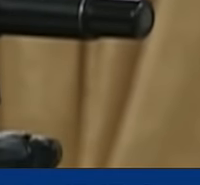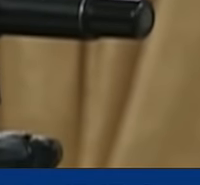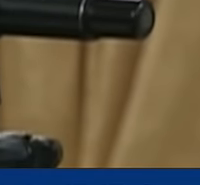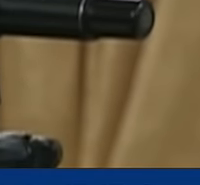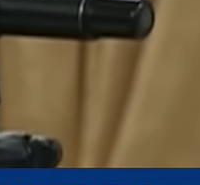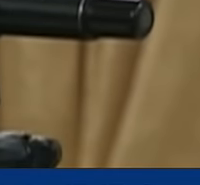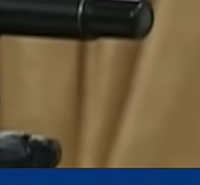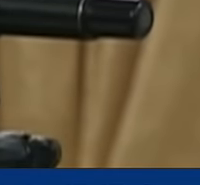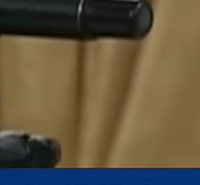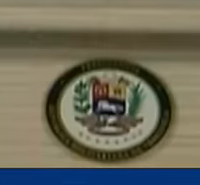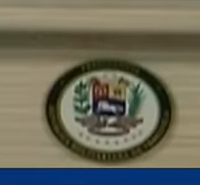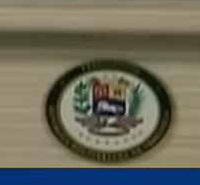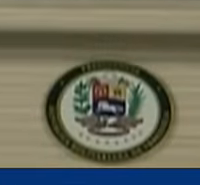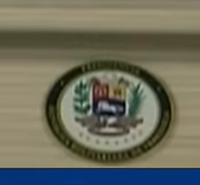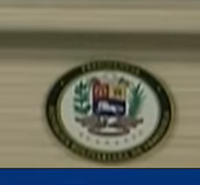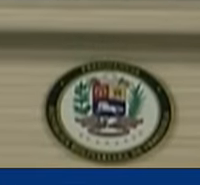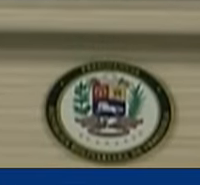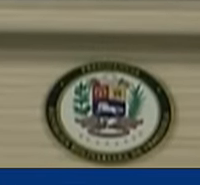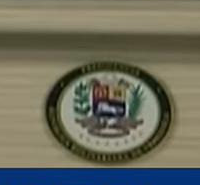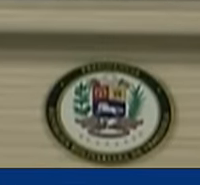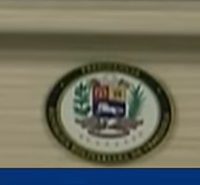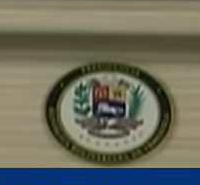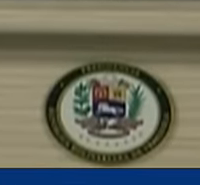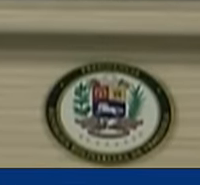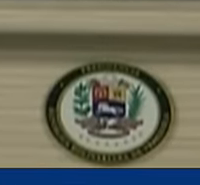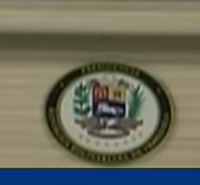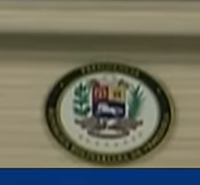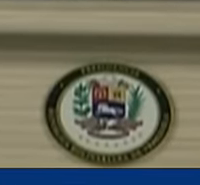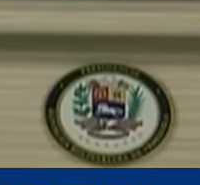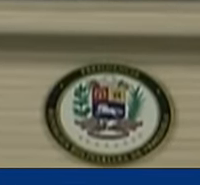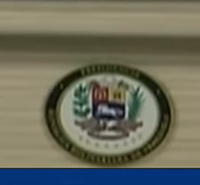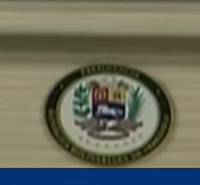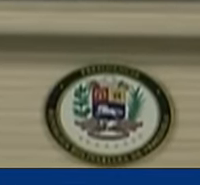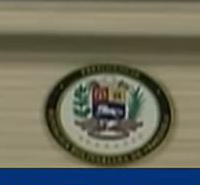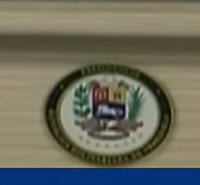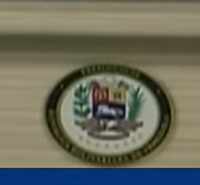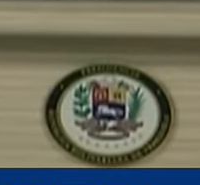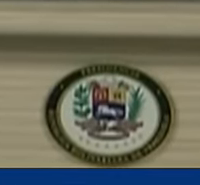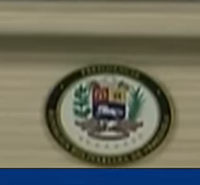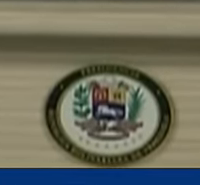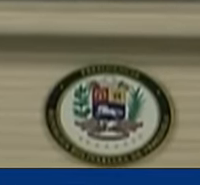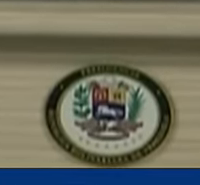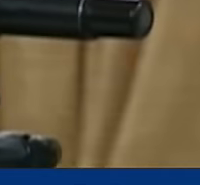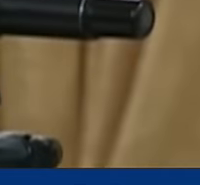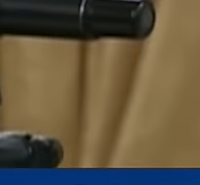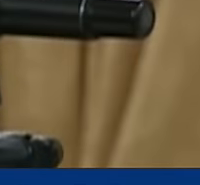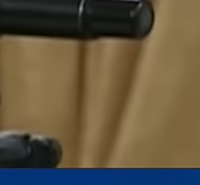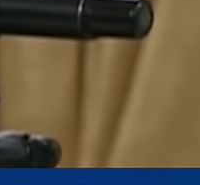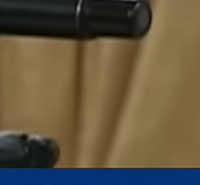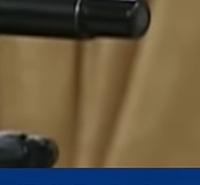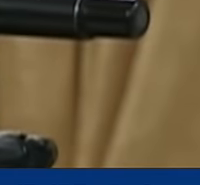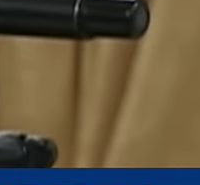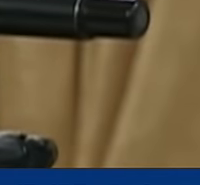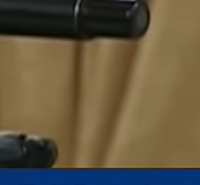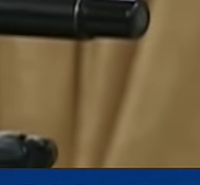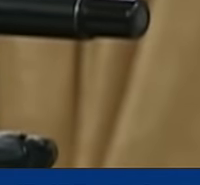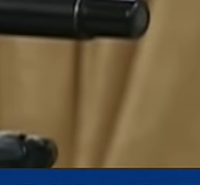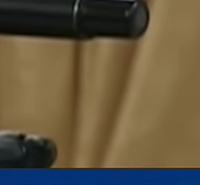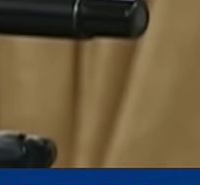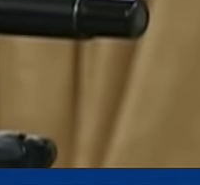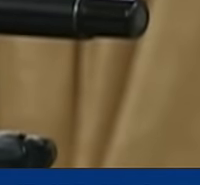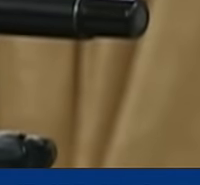Continúe entonces luchando, como lo hizo Hugo Chávez, y ahora tenemos a Nicolás